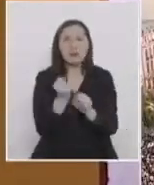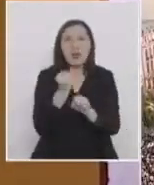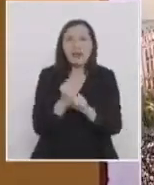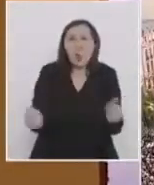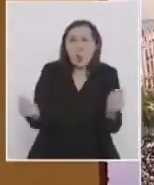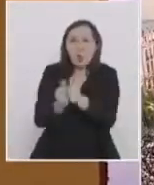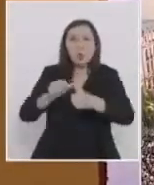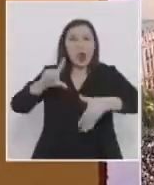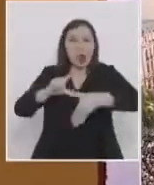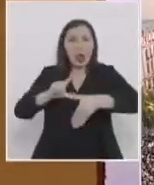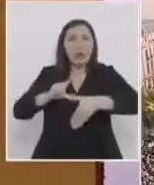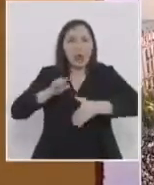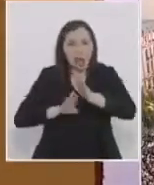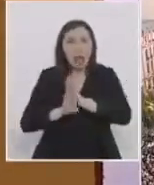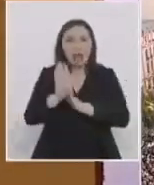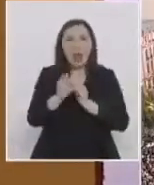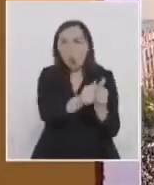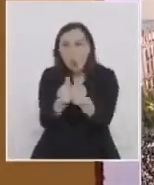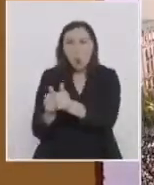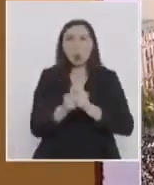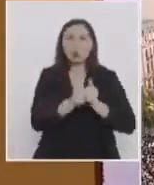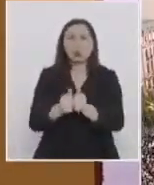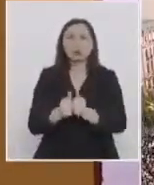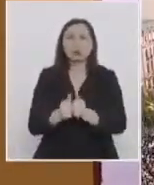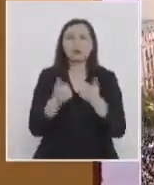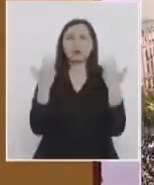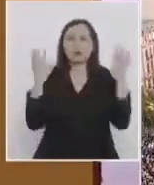América Latina para salir adelante juntos.